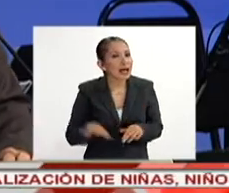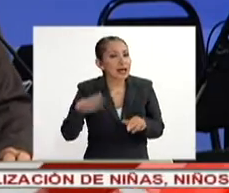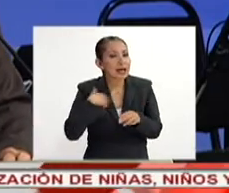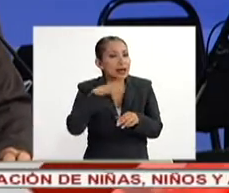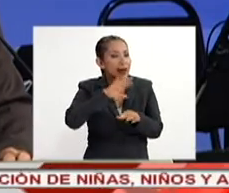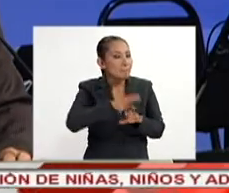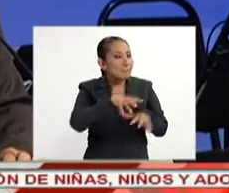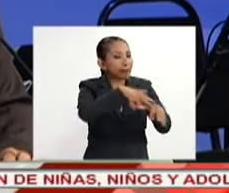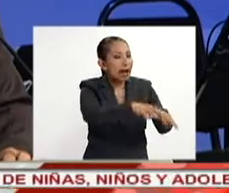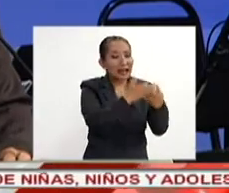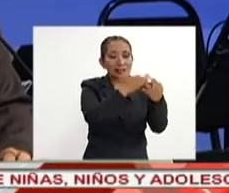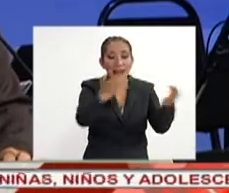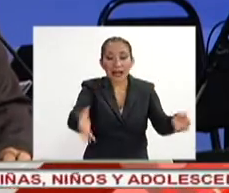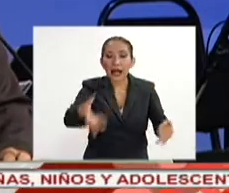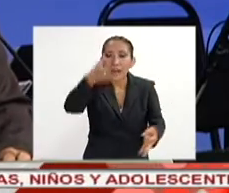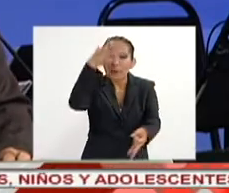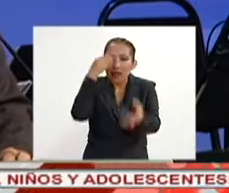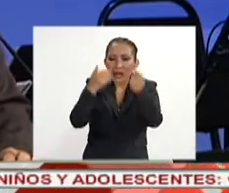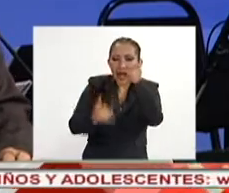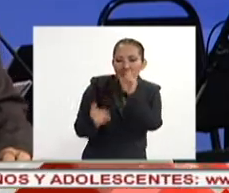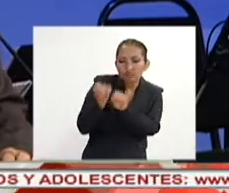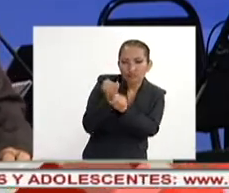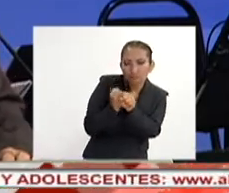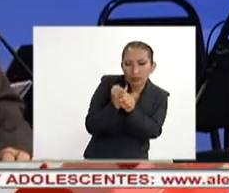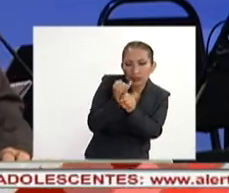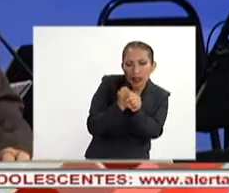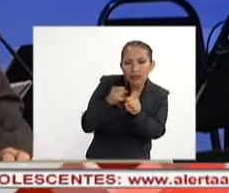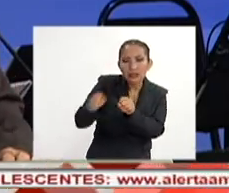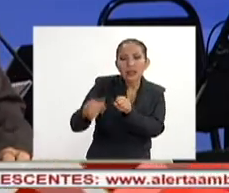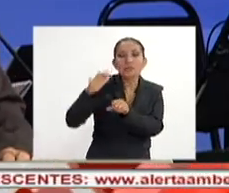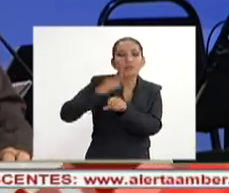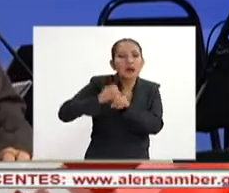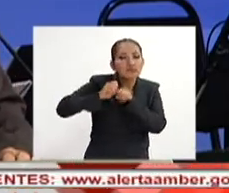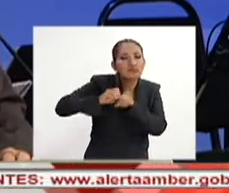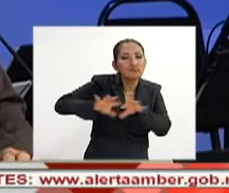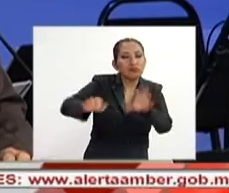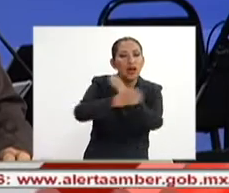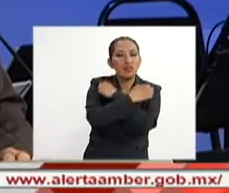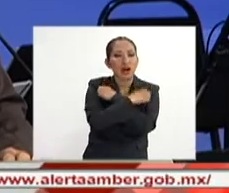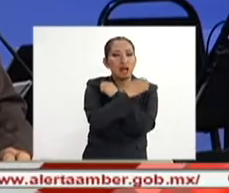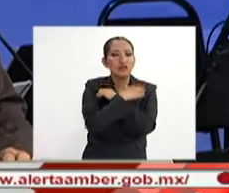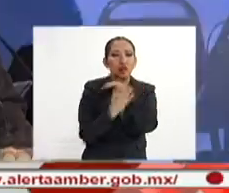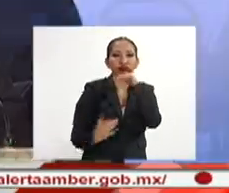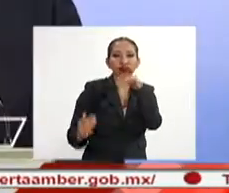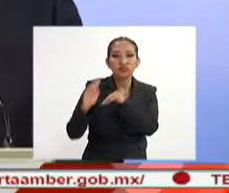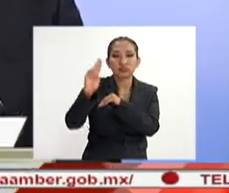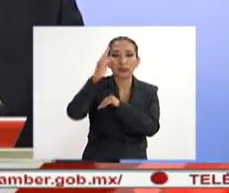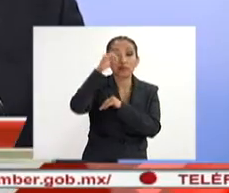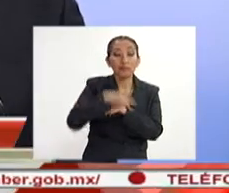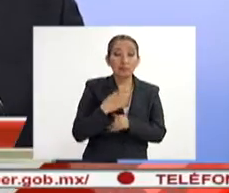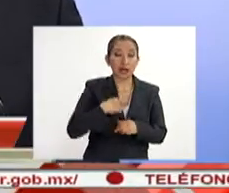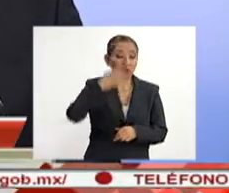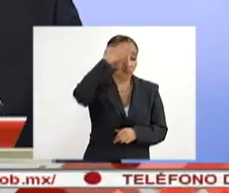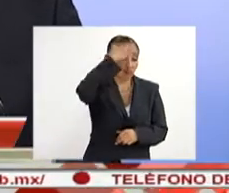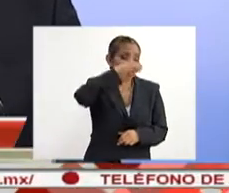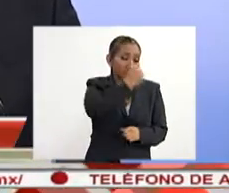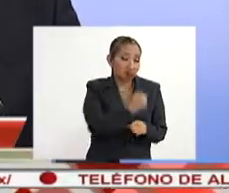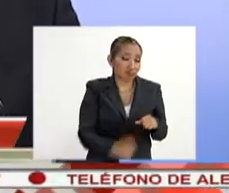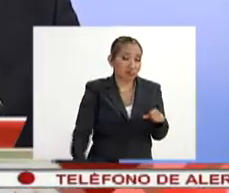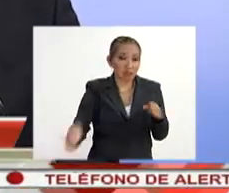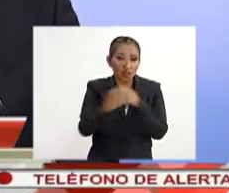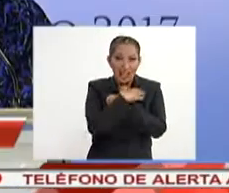tierra, dentro de la enseñanza, investigación y extensión propias de la educación superior. Expertos en educación